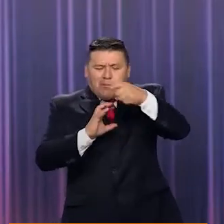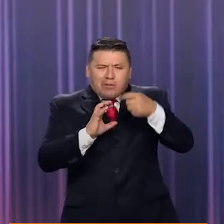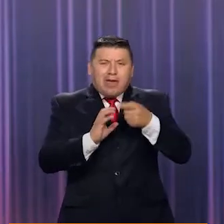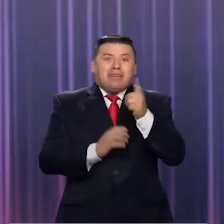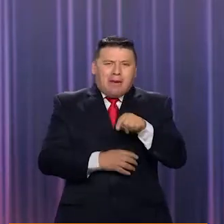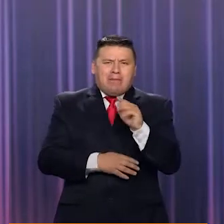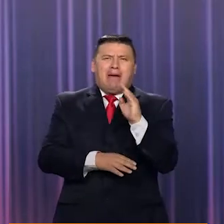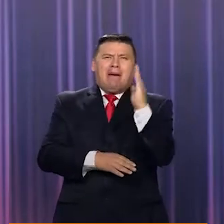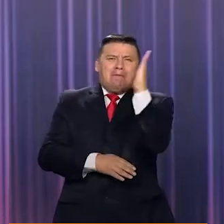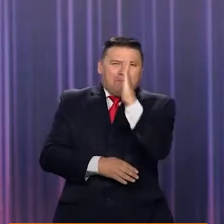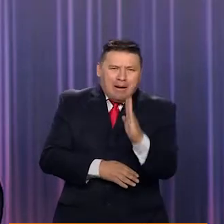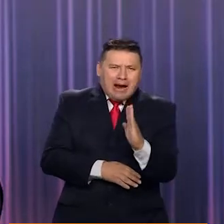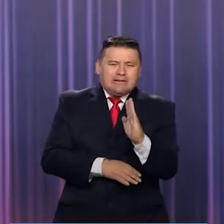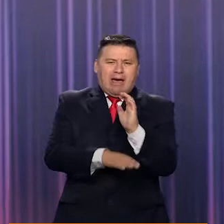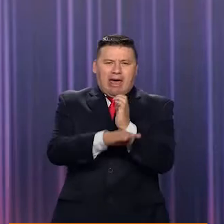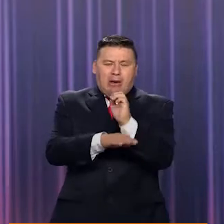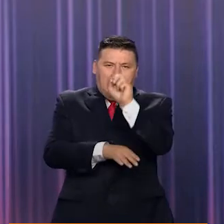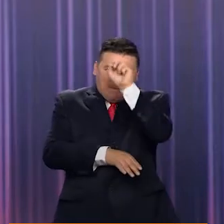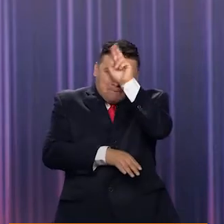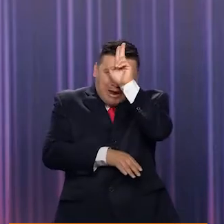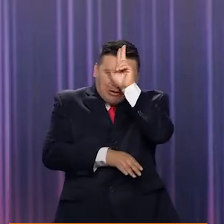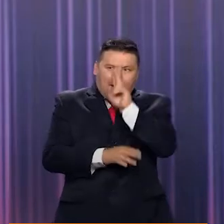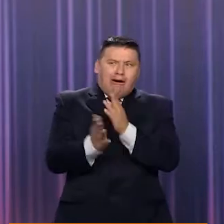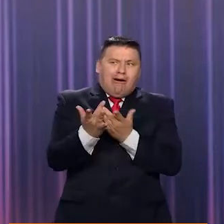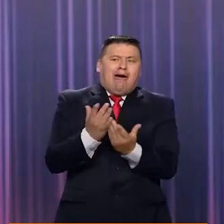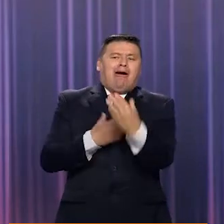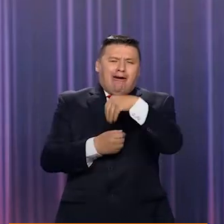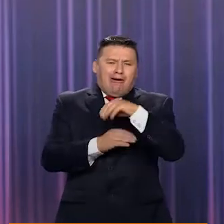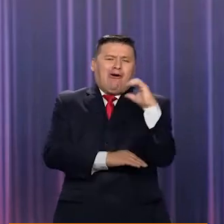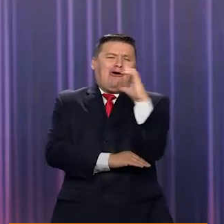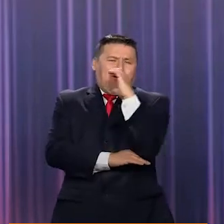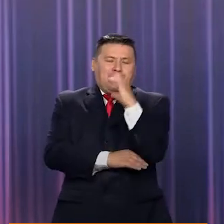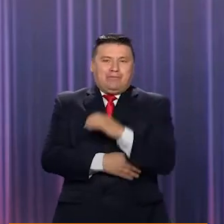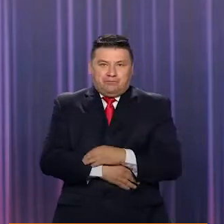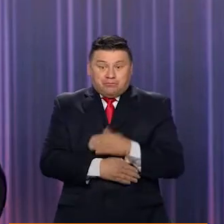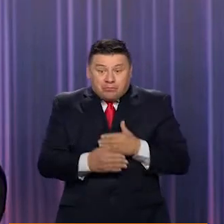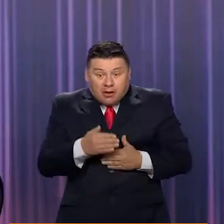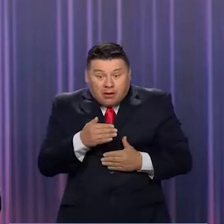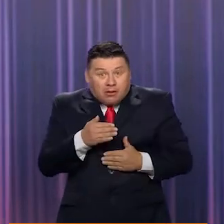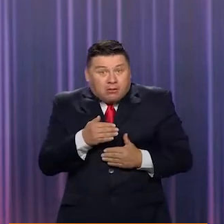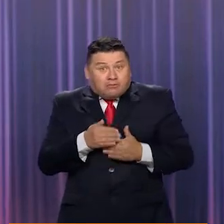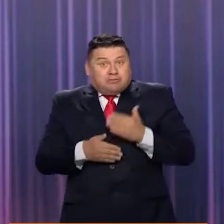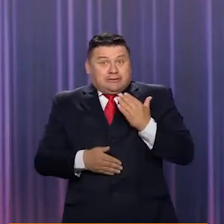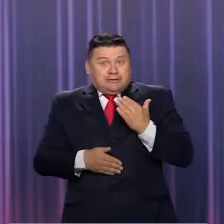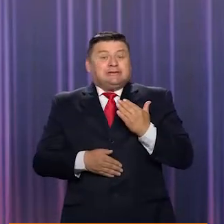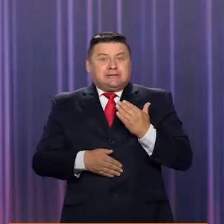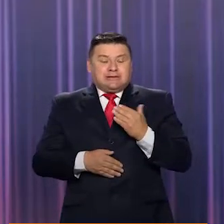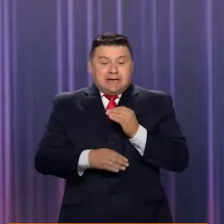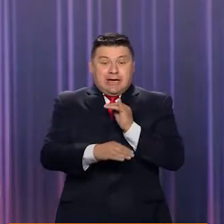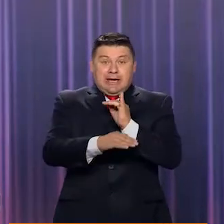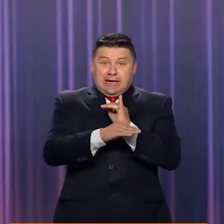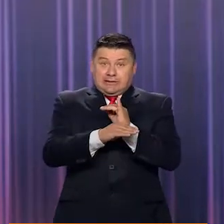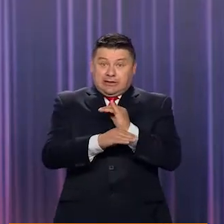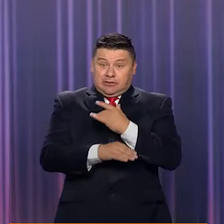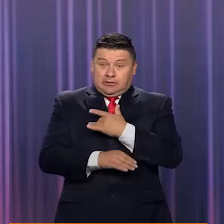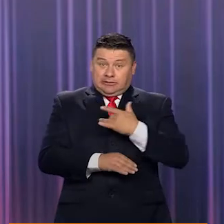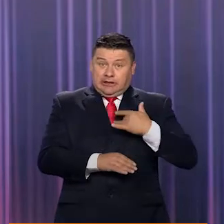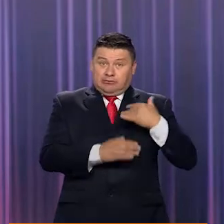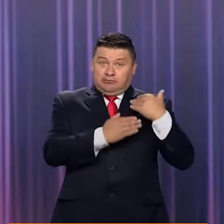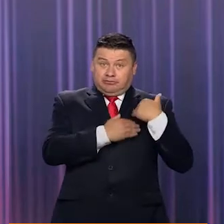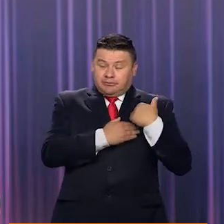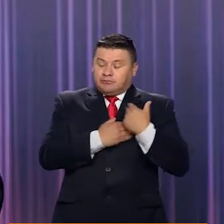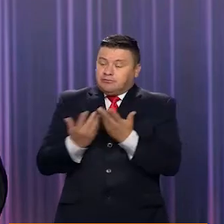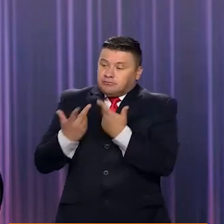incluyendo nuestros vecinos de Brasil, Ecuador y Perú, llegara a Colombia. A partir del momento en el que el Instituto Nacional de